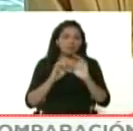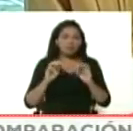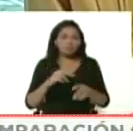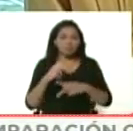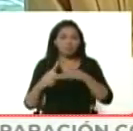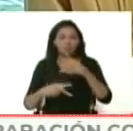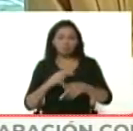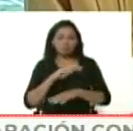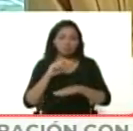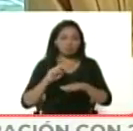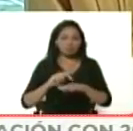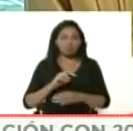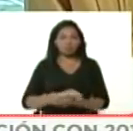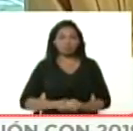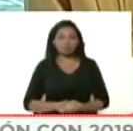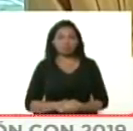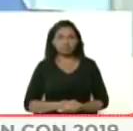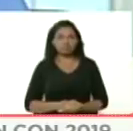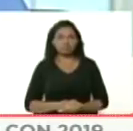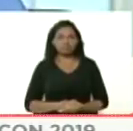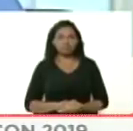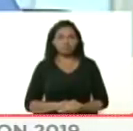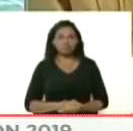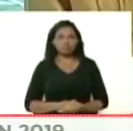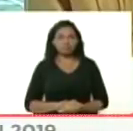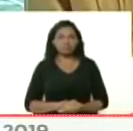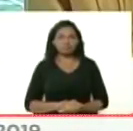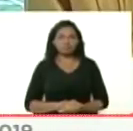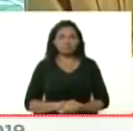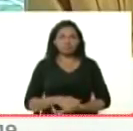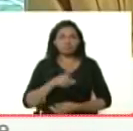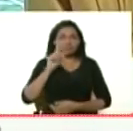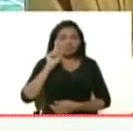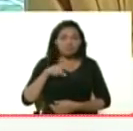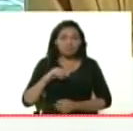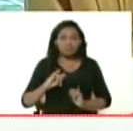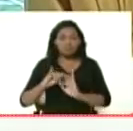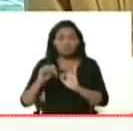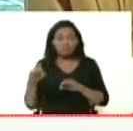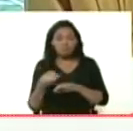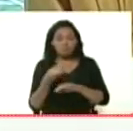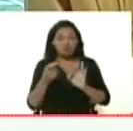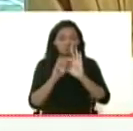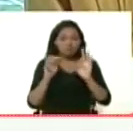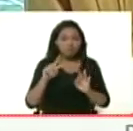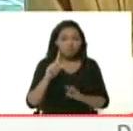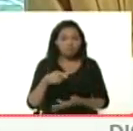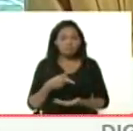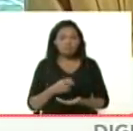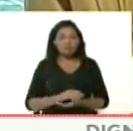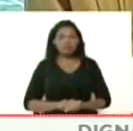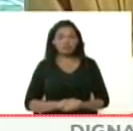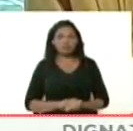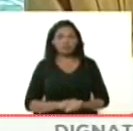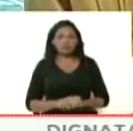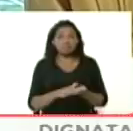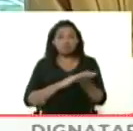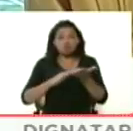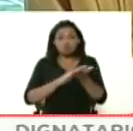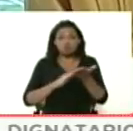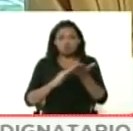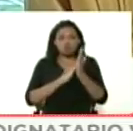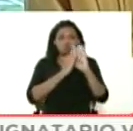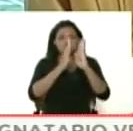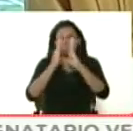producto nacional. Sí. Y también buscar, esa es la solución